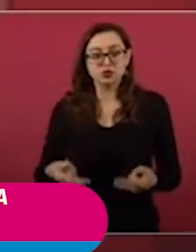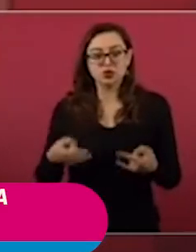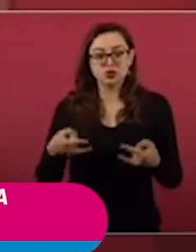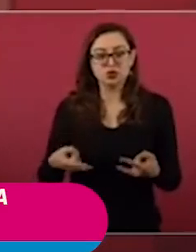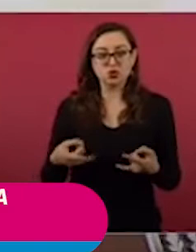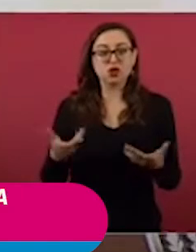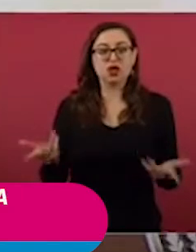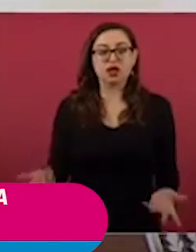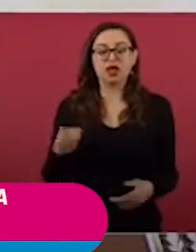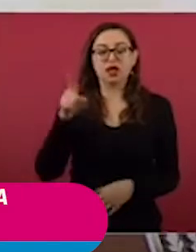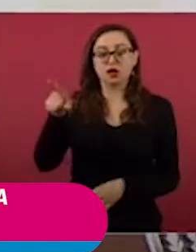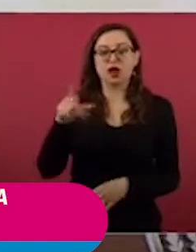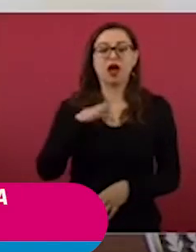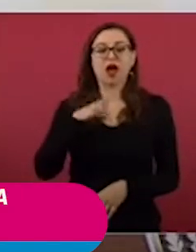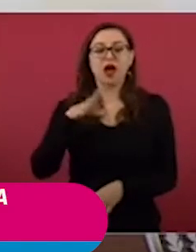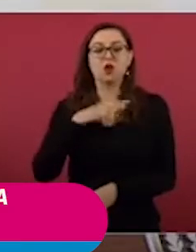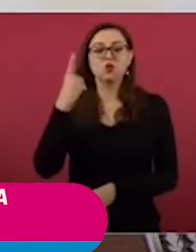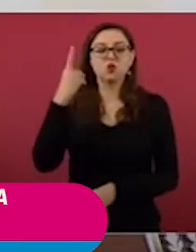organizado por una asociación